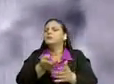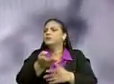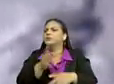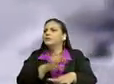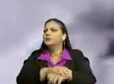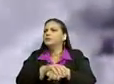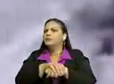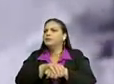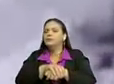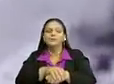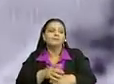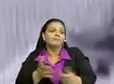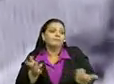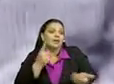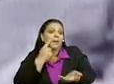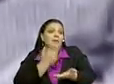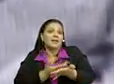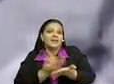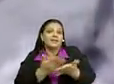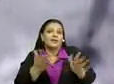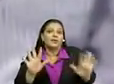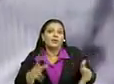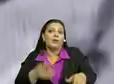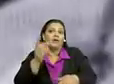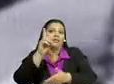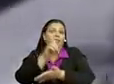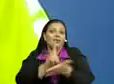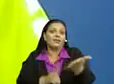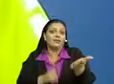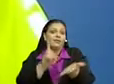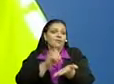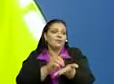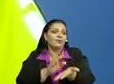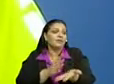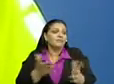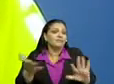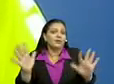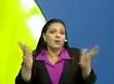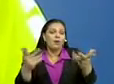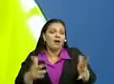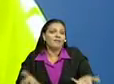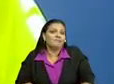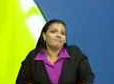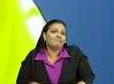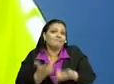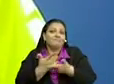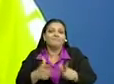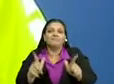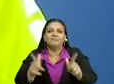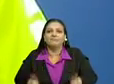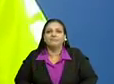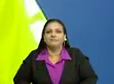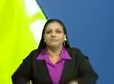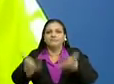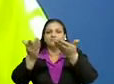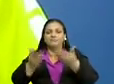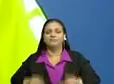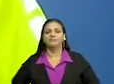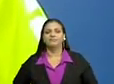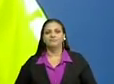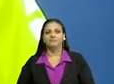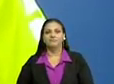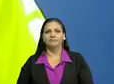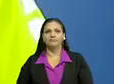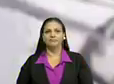denuncia. Un poco más allá yendo a fondo, esta es la realidad. Si nadie pone la denuncia, nosotros le detenemos, pero no podemos pasar